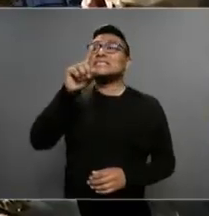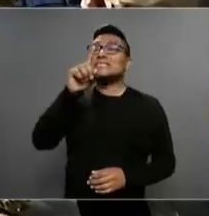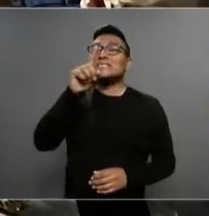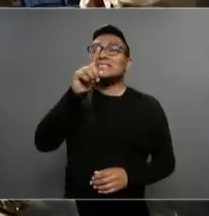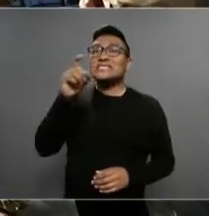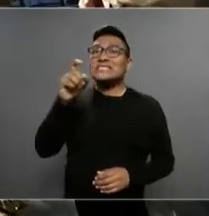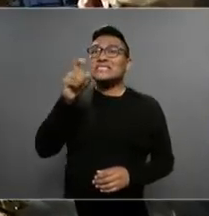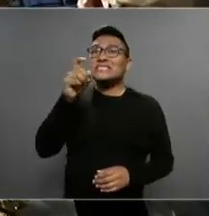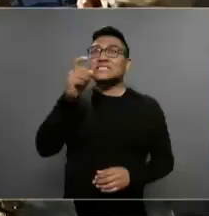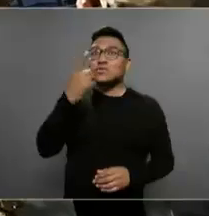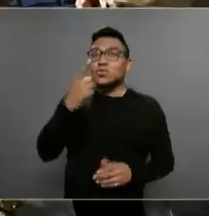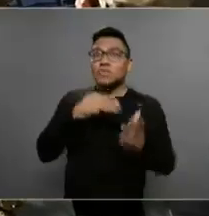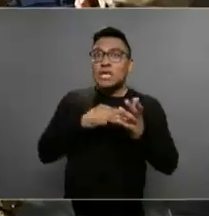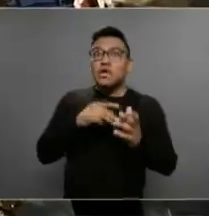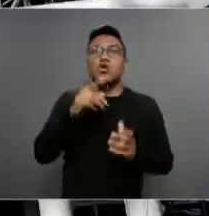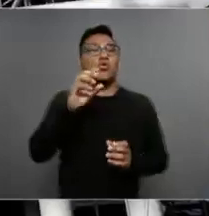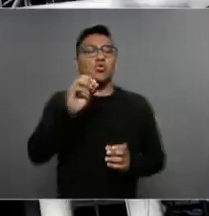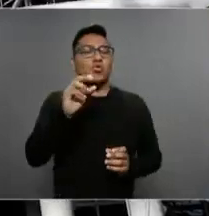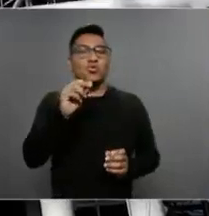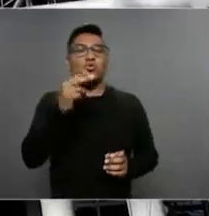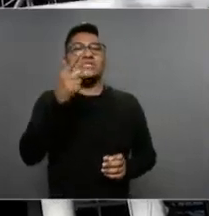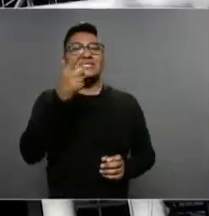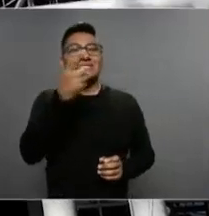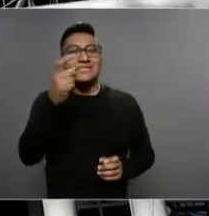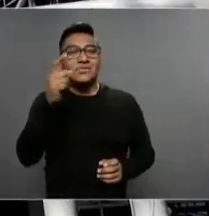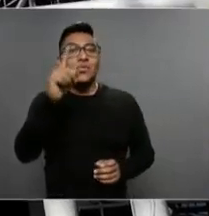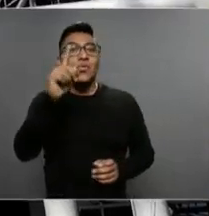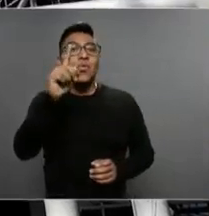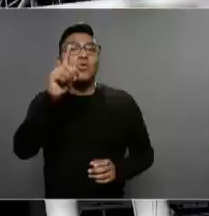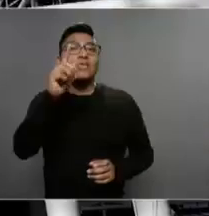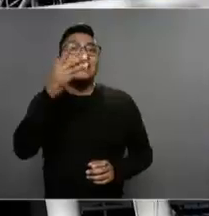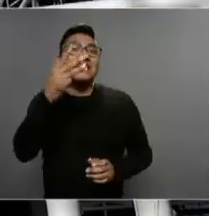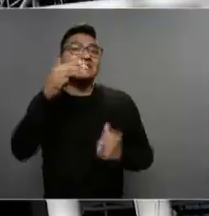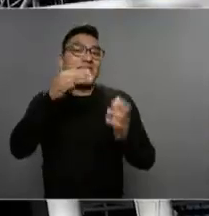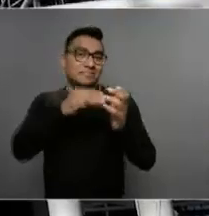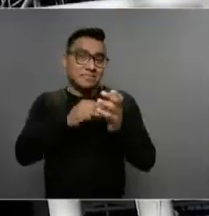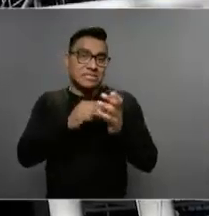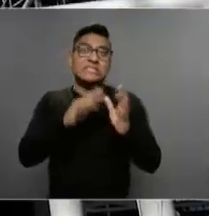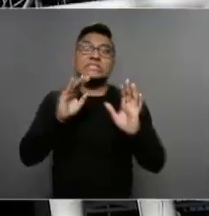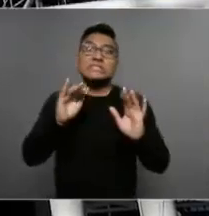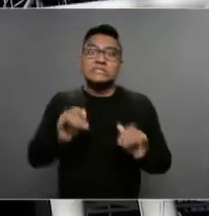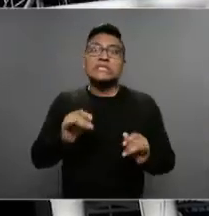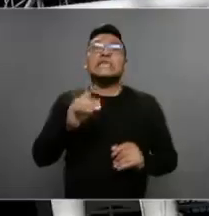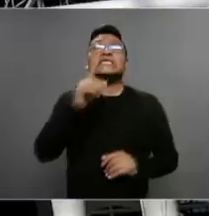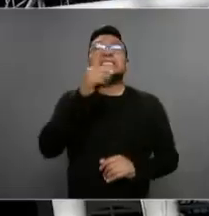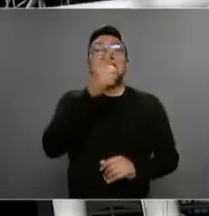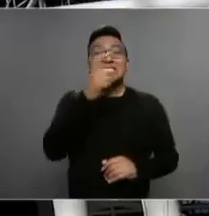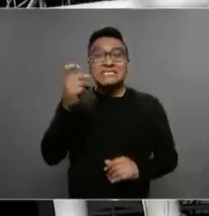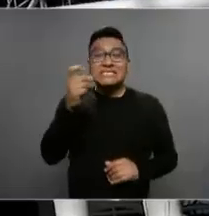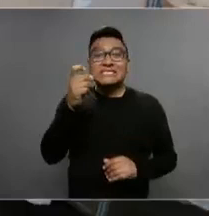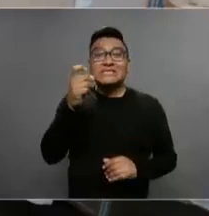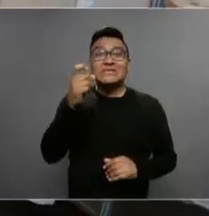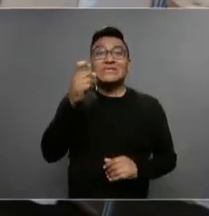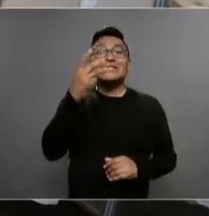No, 103,942. O sea, acaba de actualizar, efectivamente,